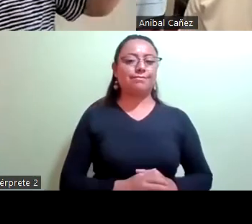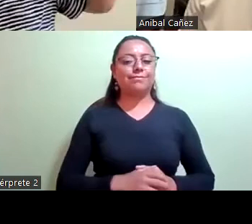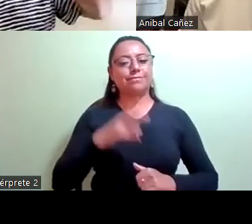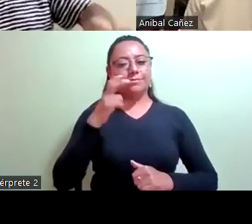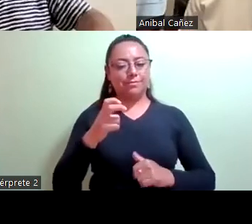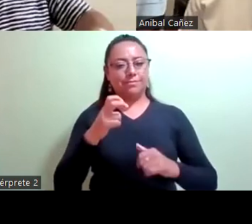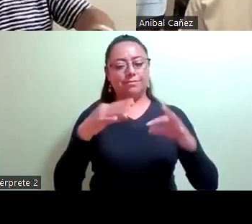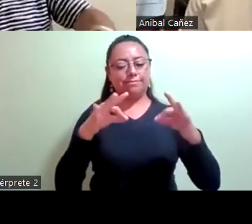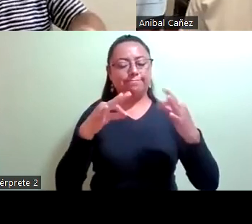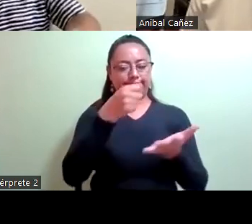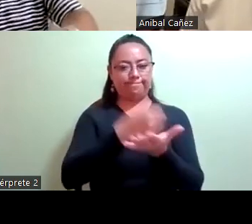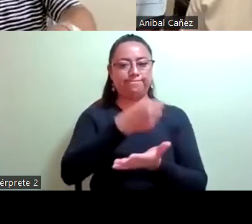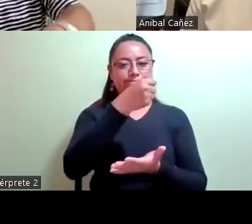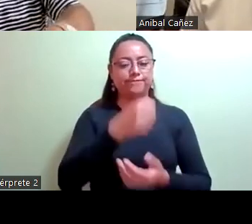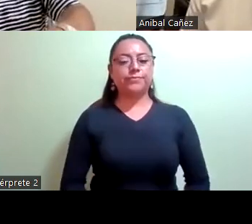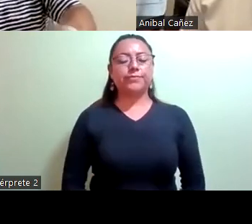de referencia.